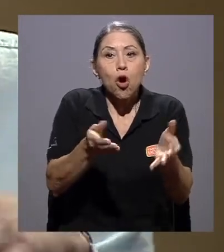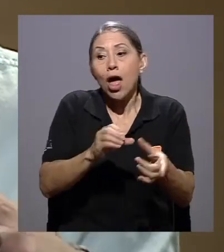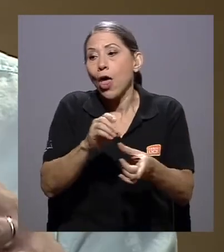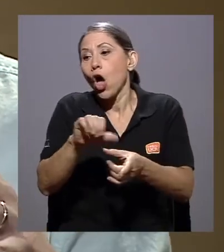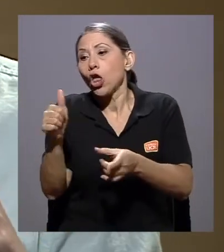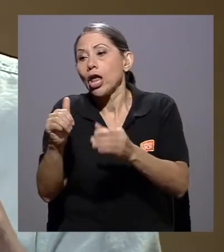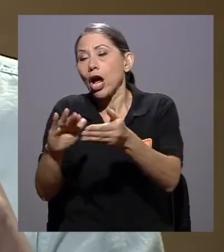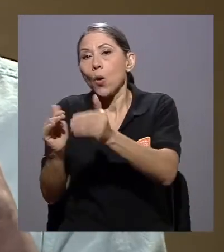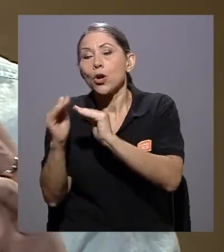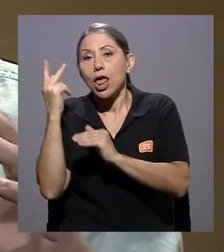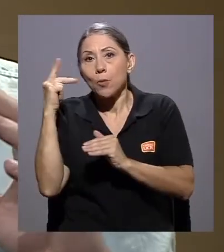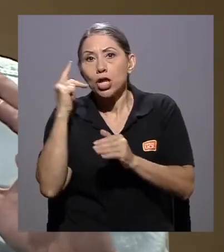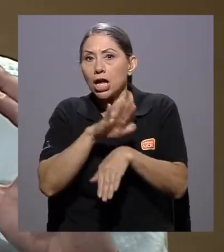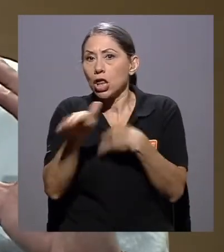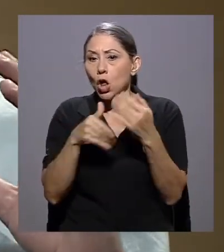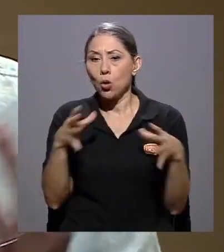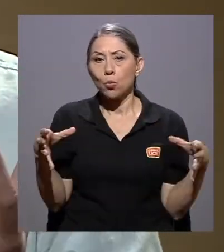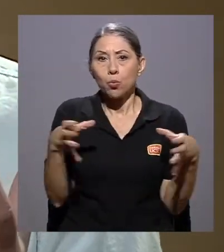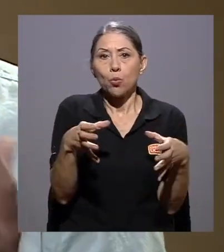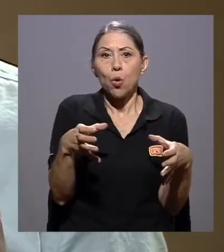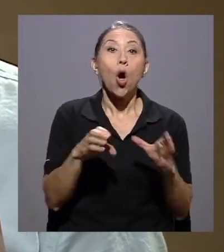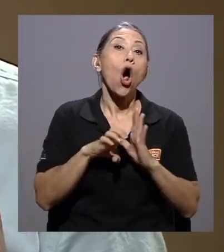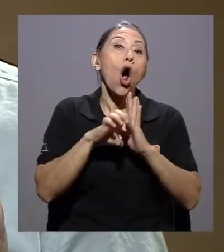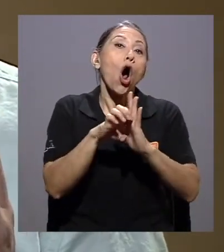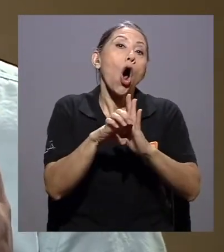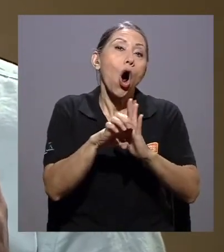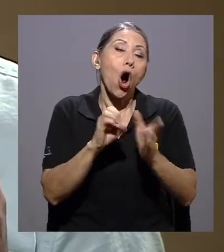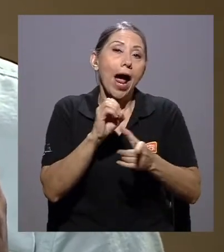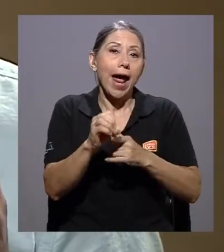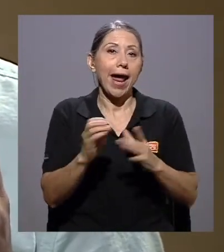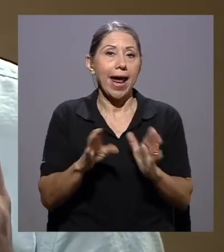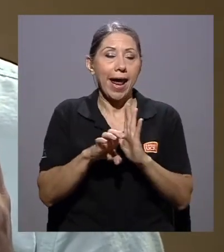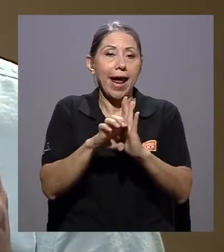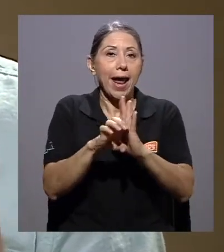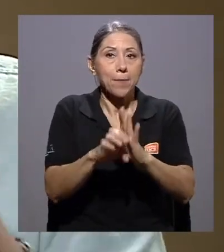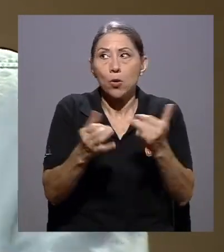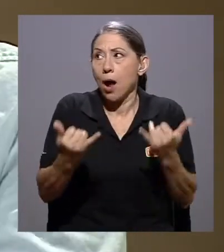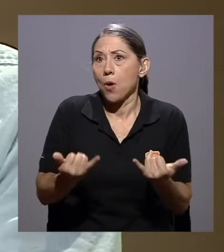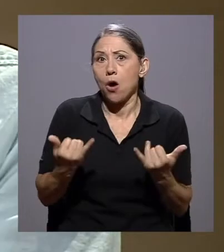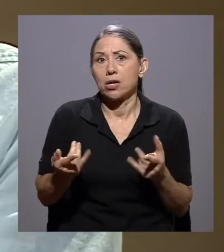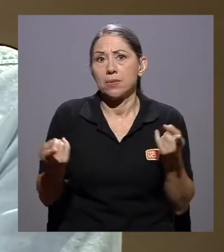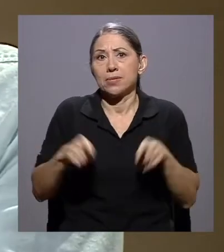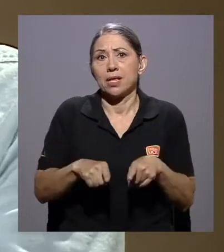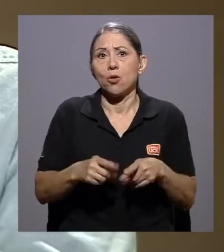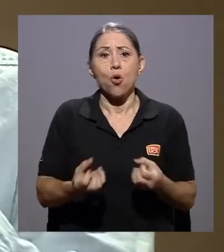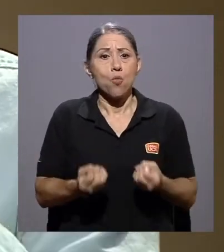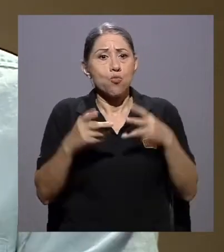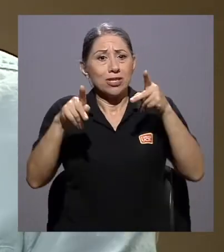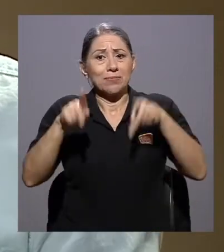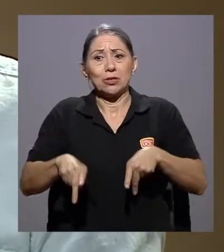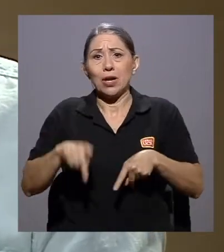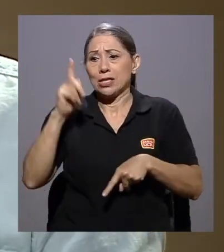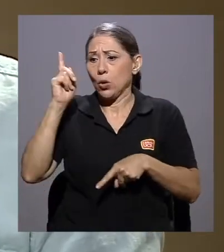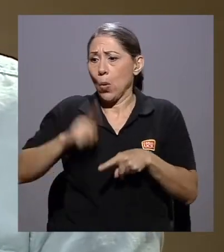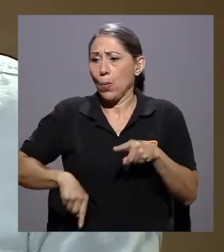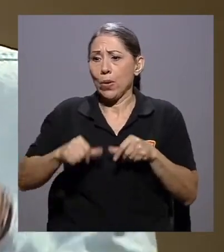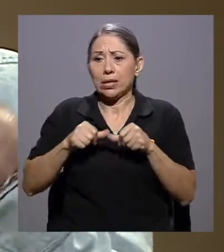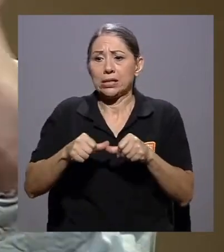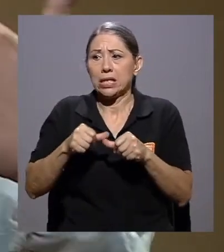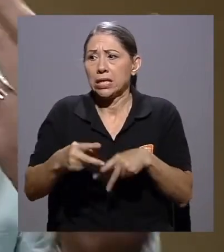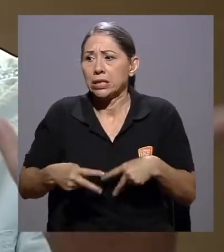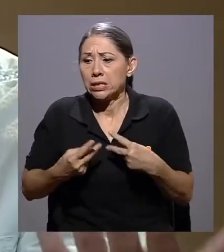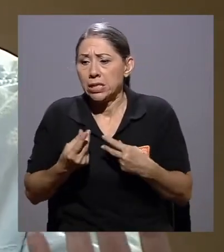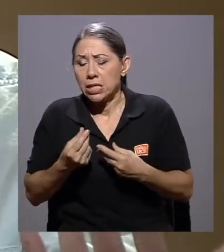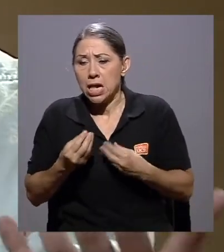o como en este caso, que hay una gran cantidad de personas que no pueden contribuir ni a su propio sostenimiento y ni